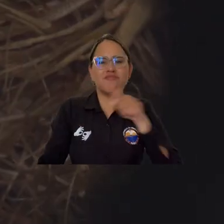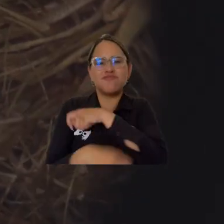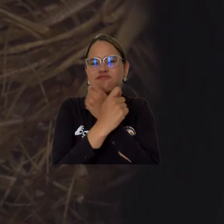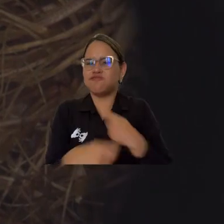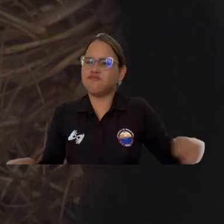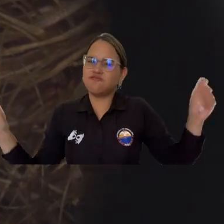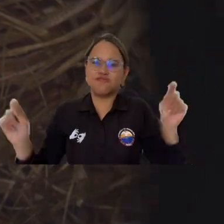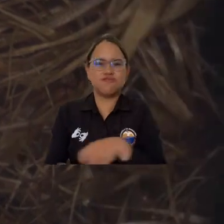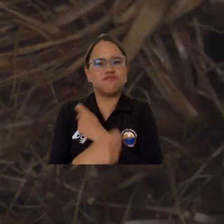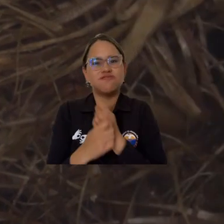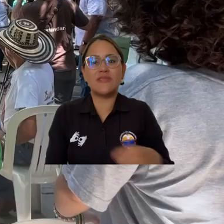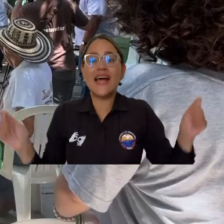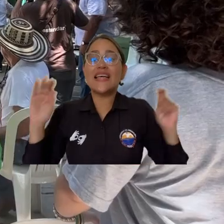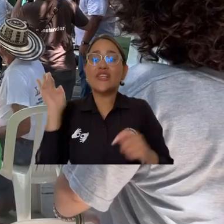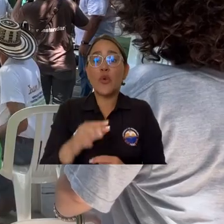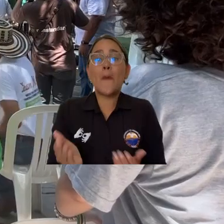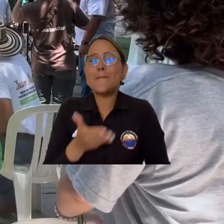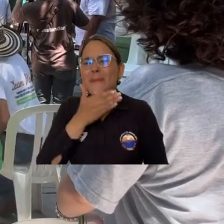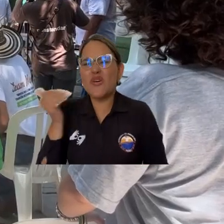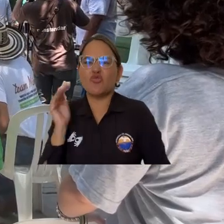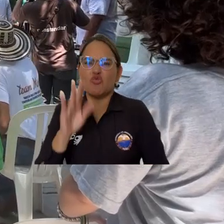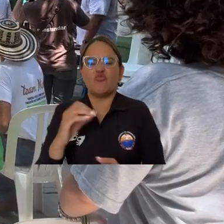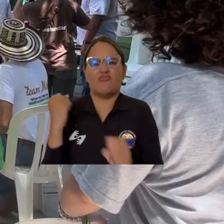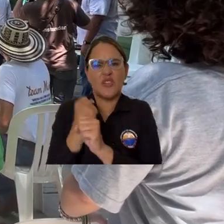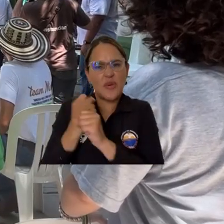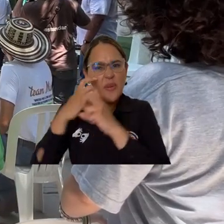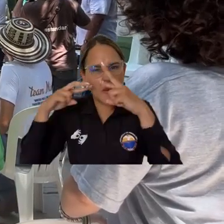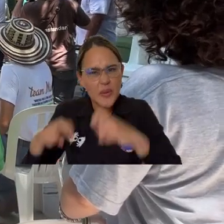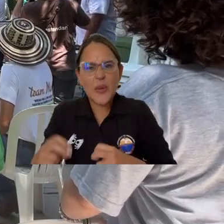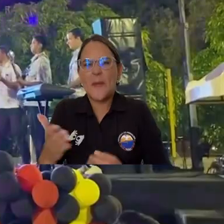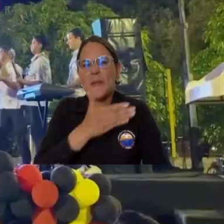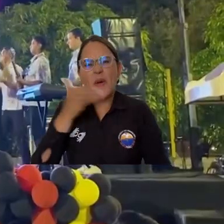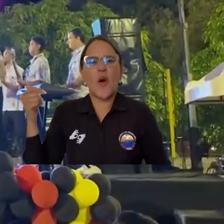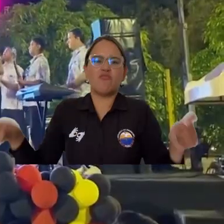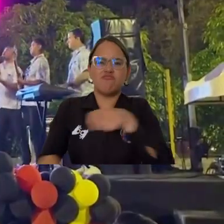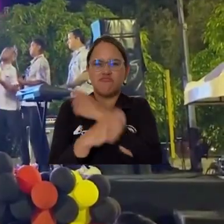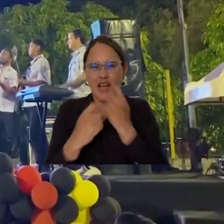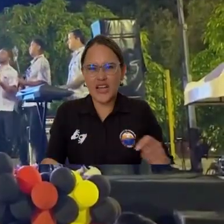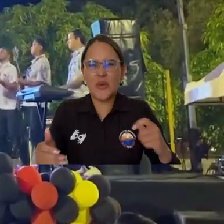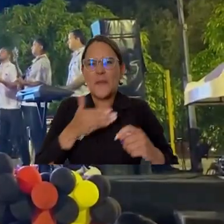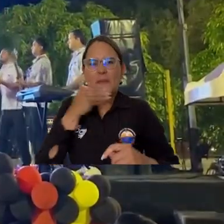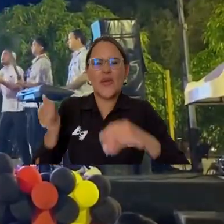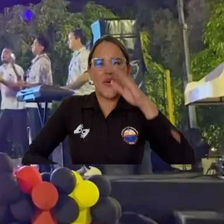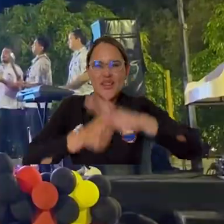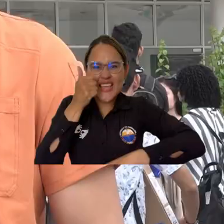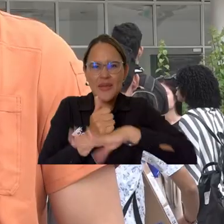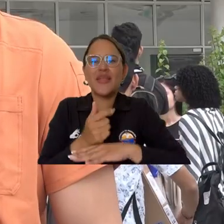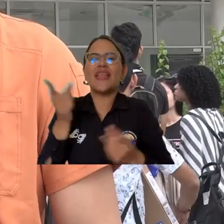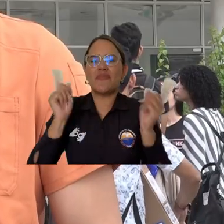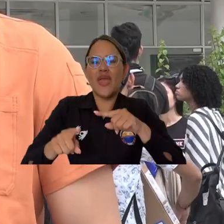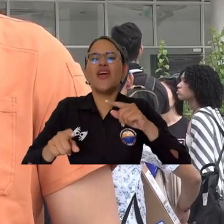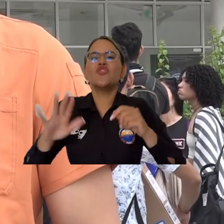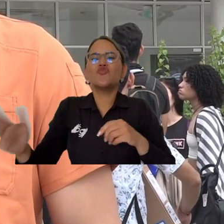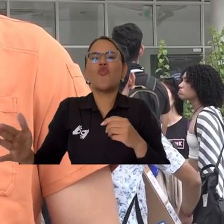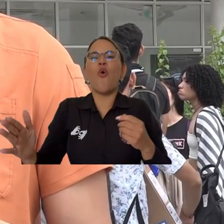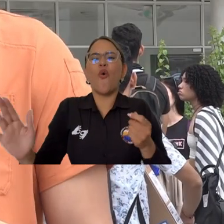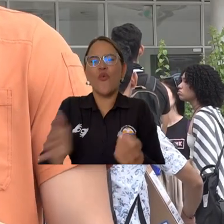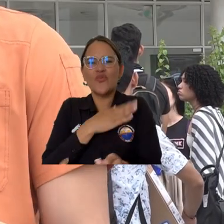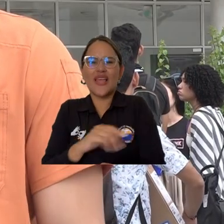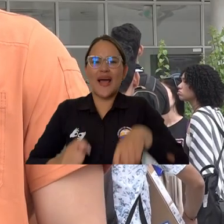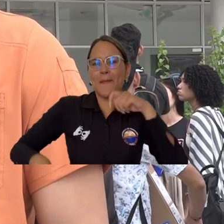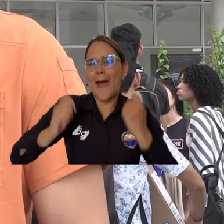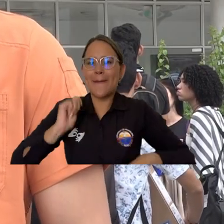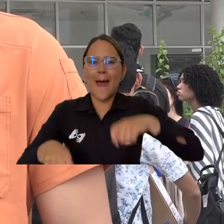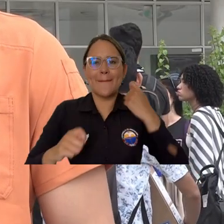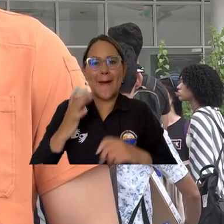trabajo de investigación, segundo lugar en música folclórica, mejor director y el primer puesto en orquesta tropical. Tomar como sentido